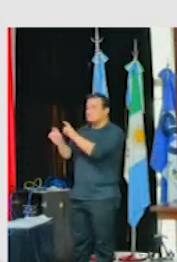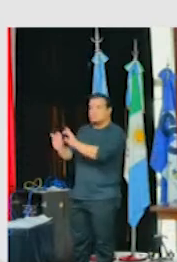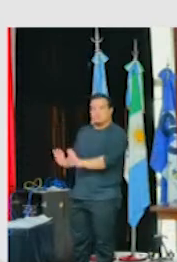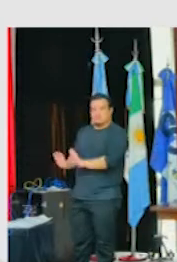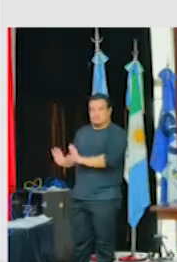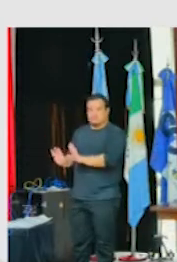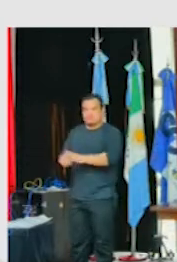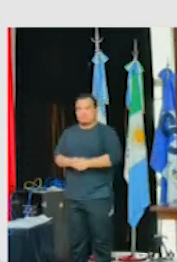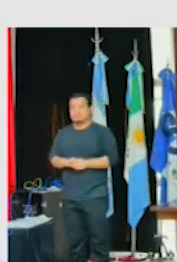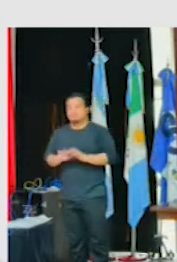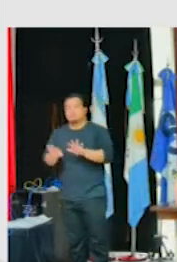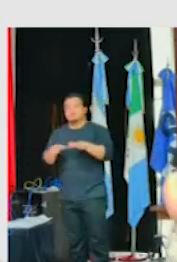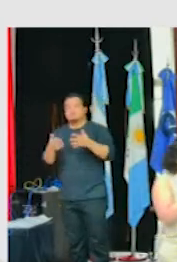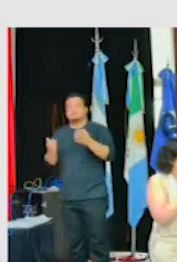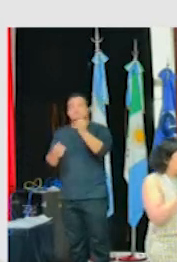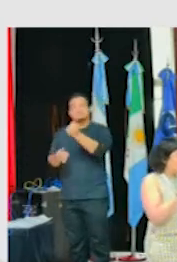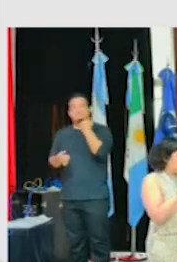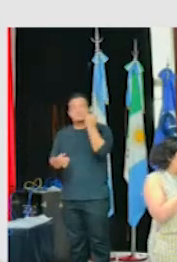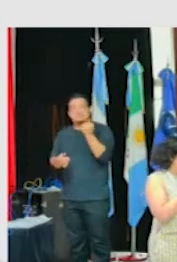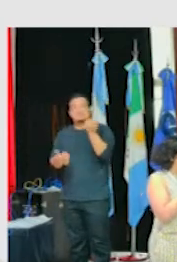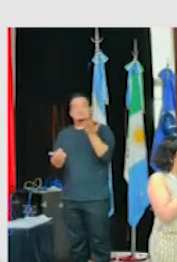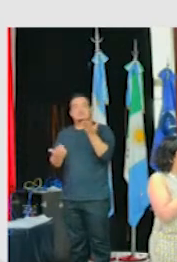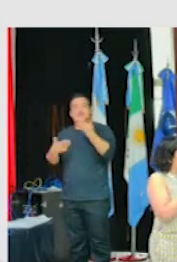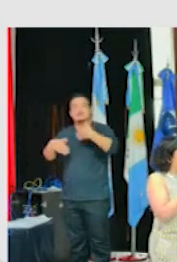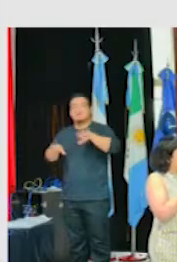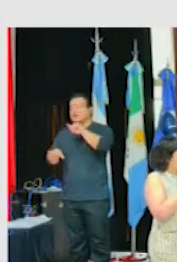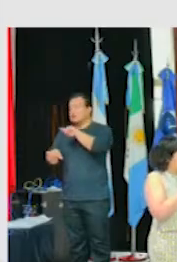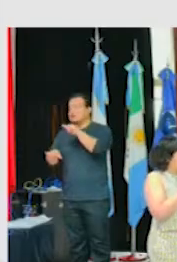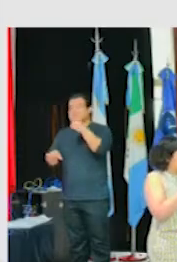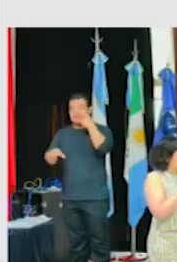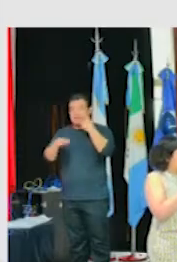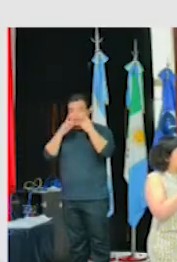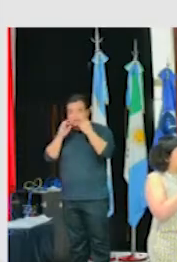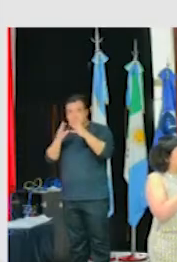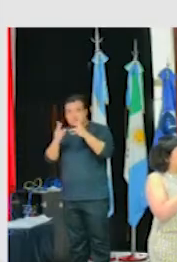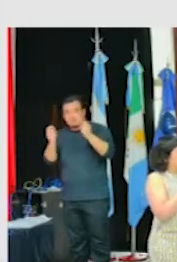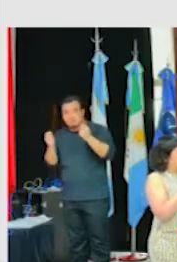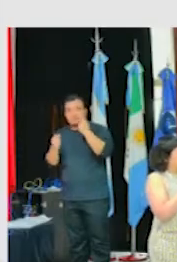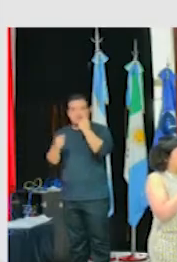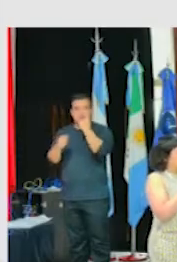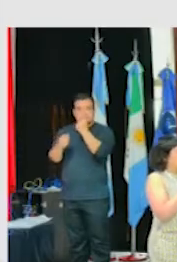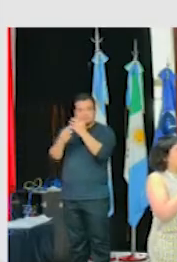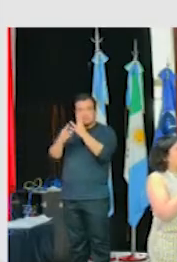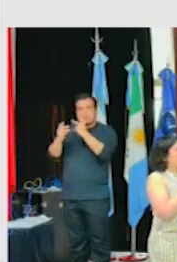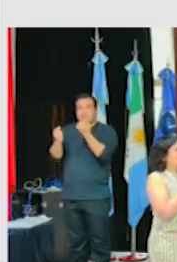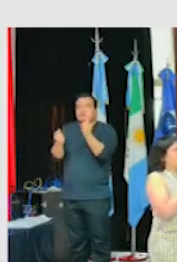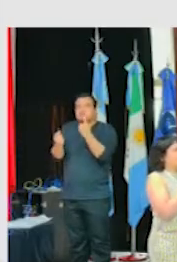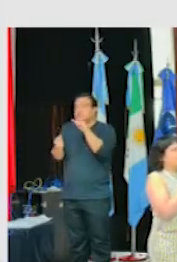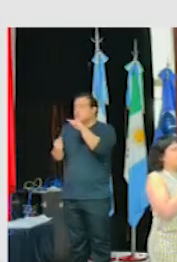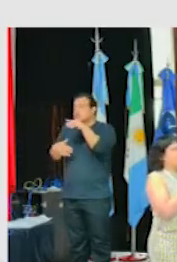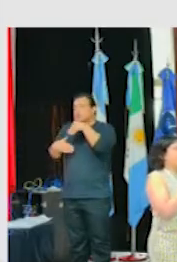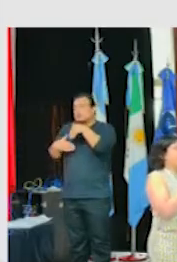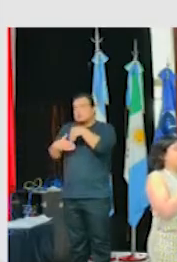su malestar no va a tener. Y hoy ya lo mencionaron, que es que, bueno,